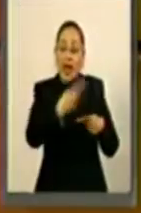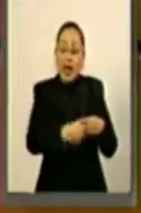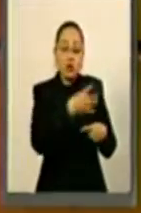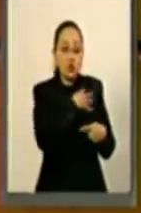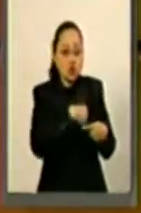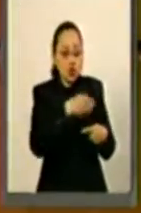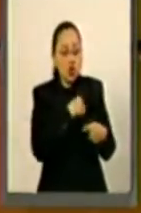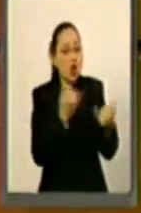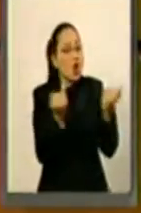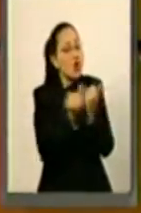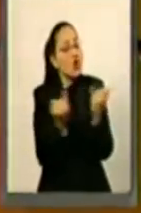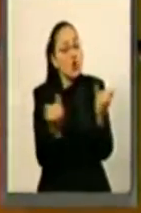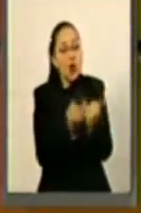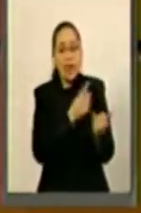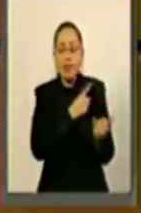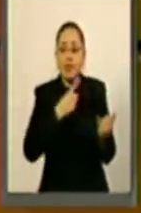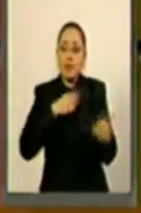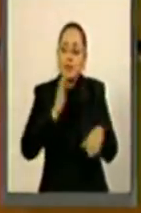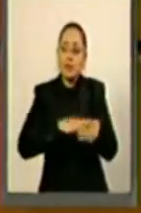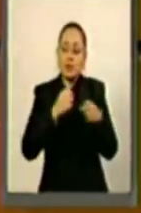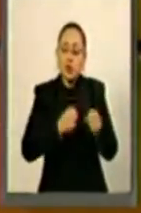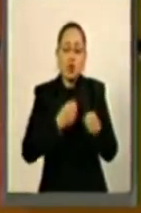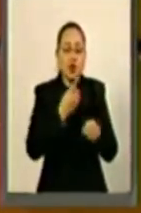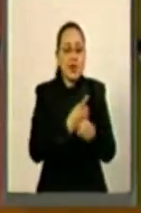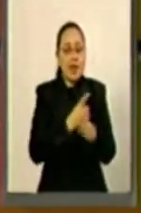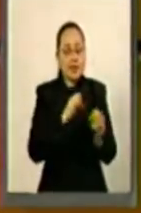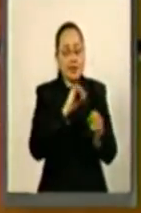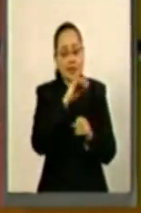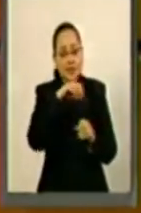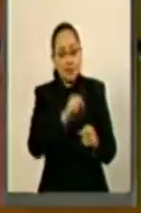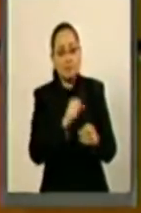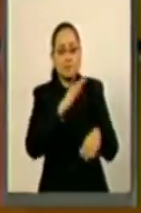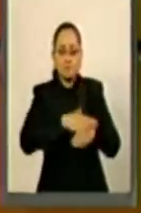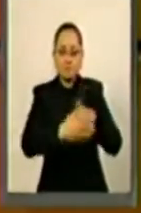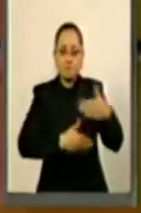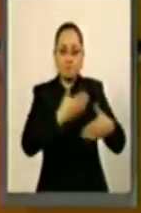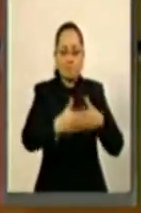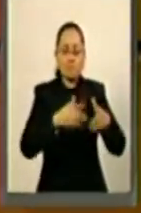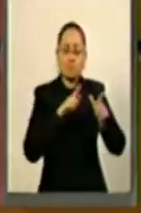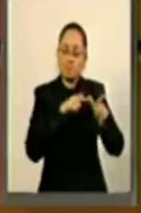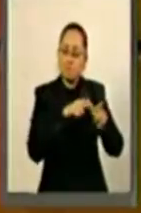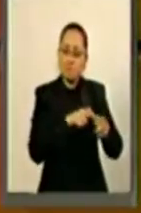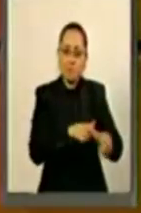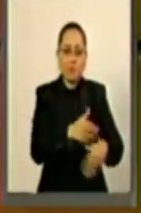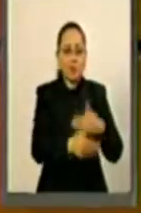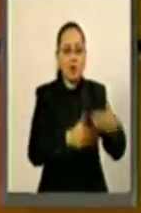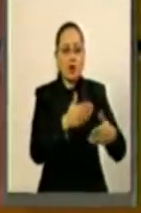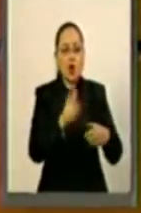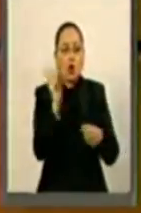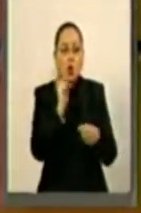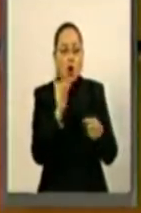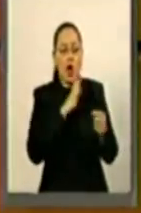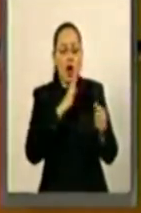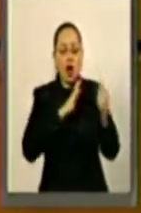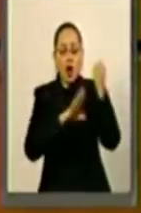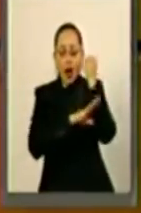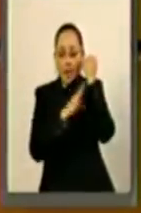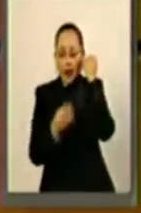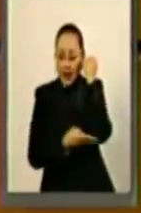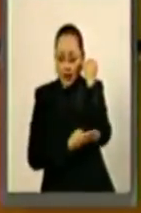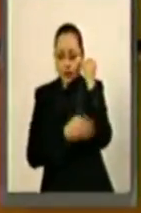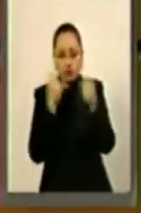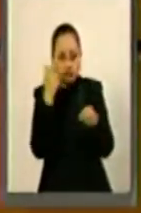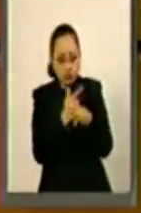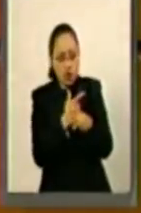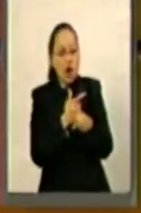hijo, para que puedan tener su salud cuidada, resguardada desde el momento en que se determina el